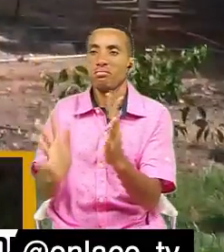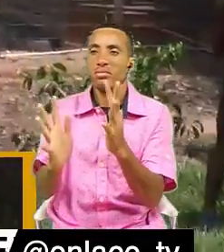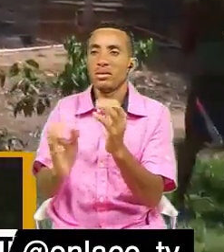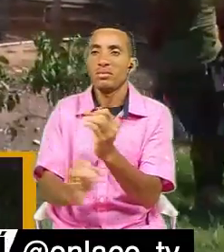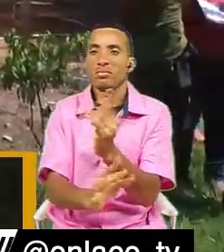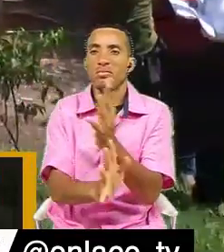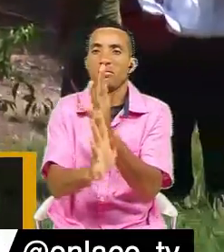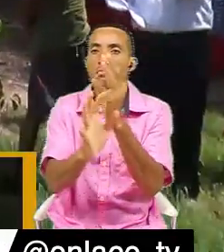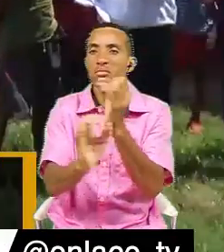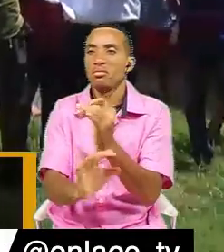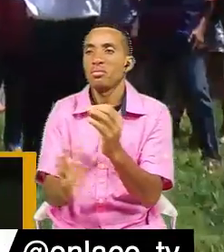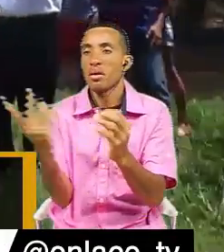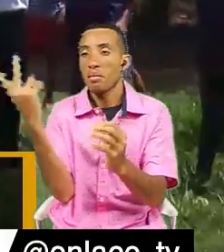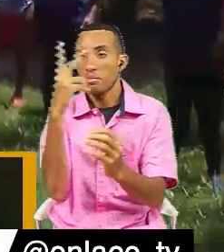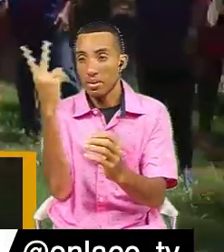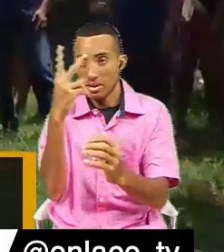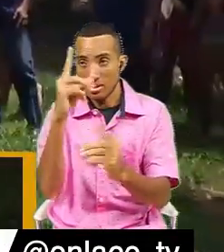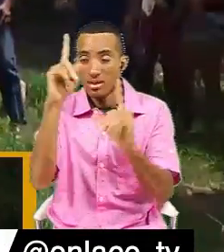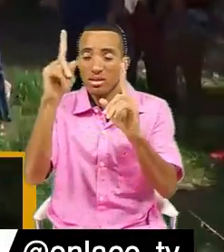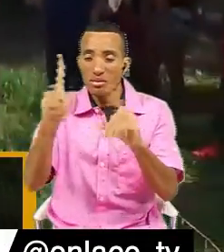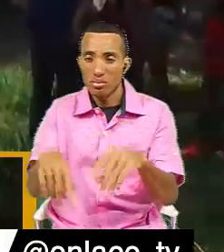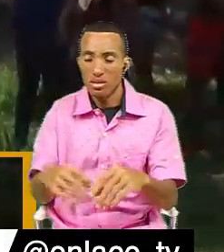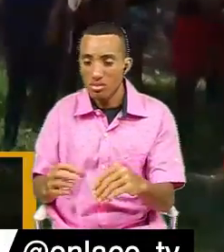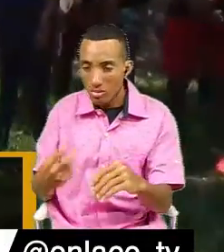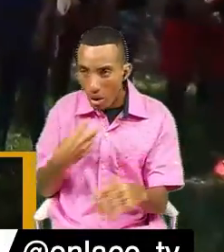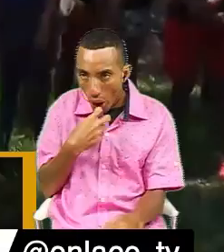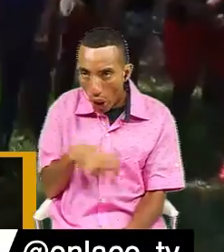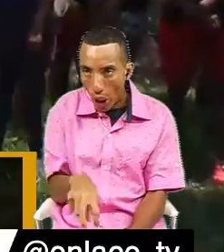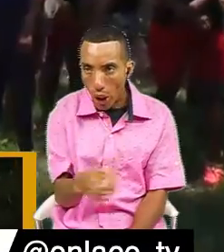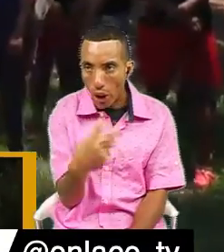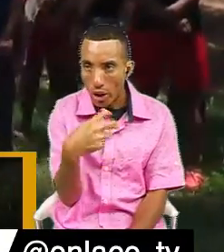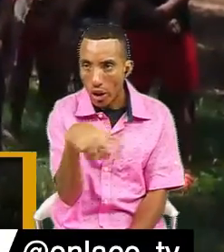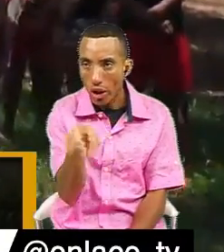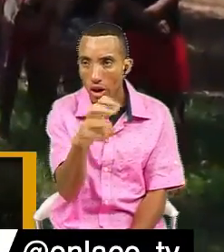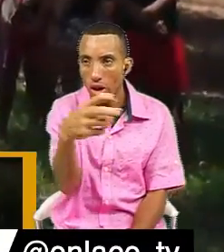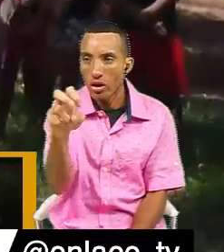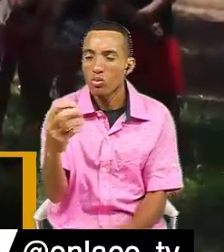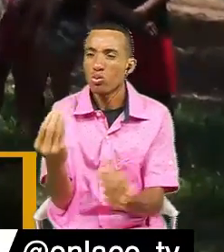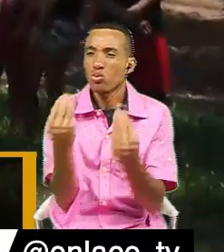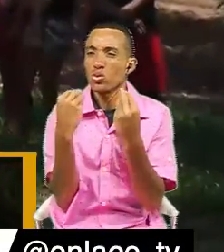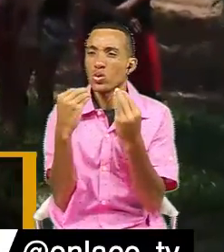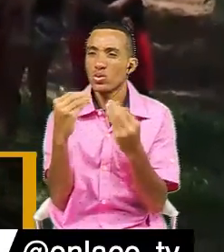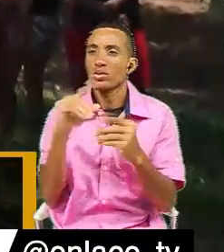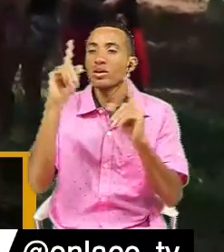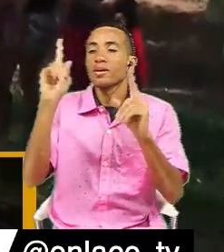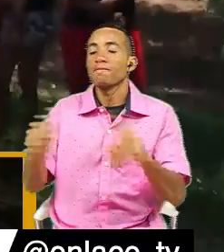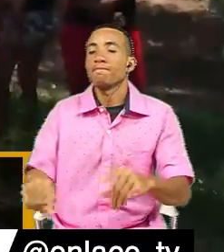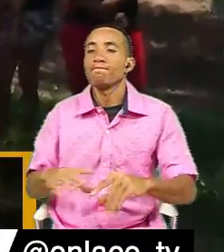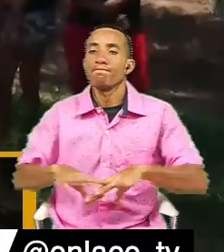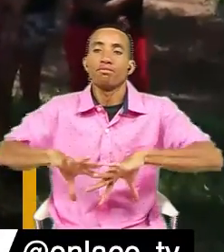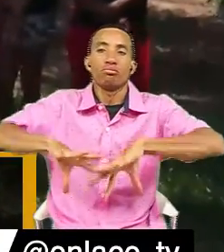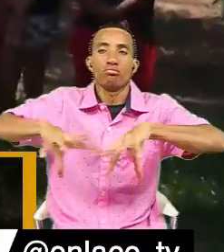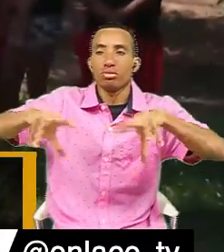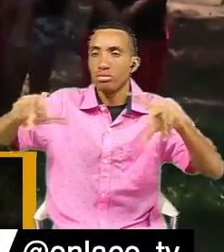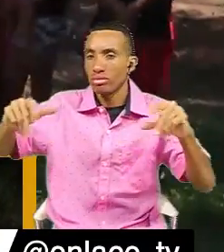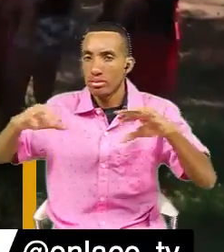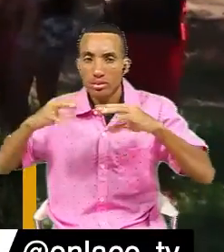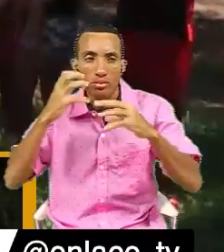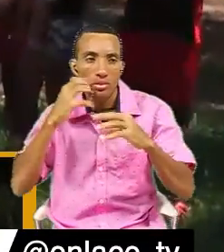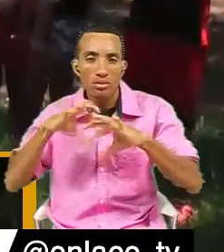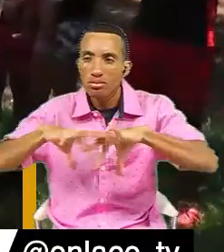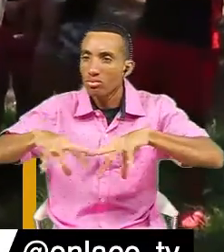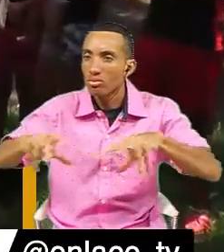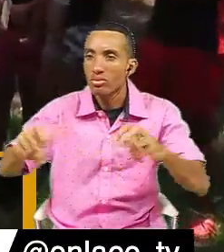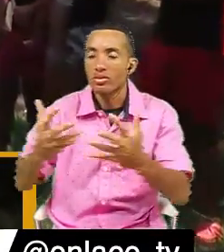culebra. También estamos viendo que hay mucha inseguridad y mucho ladronismo que se está viendo aquí por la parte del barrio, y tampoco no vamos a ver